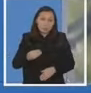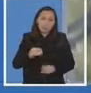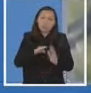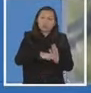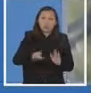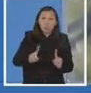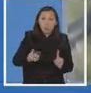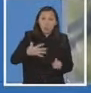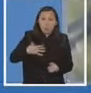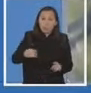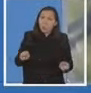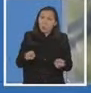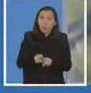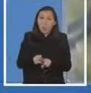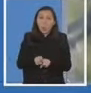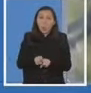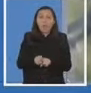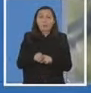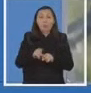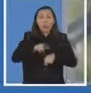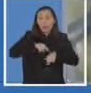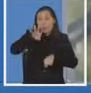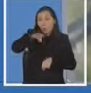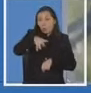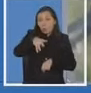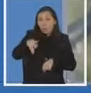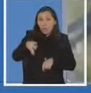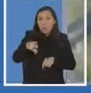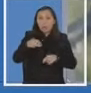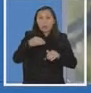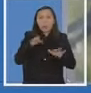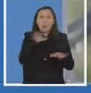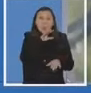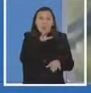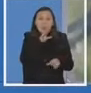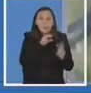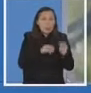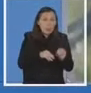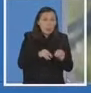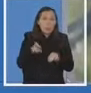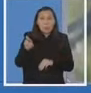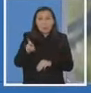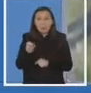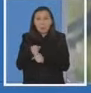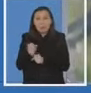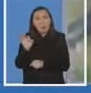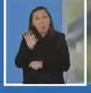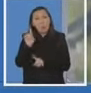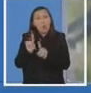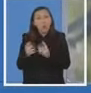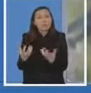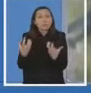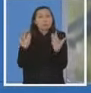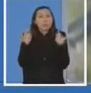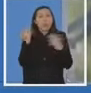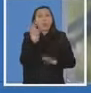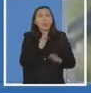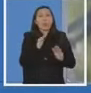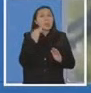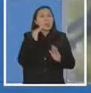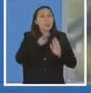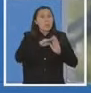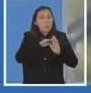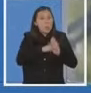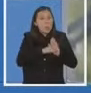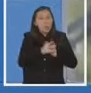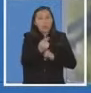pequeños, que no sean nuestros hijos e hijas, porque las bandas horarias pueden ser usadas por madres, padres trabajadores o aquellas personas que cuidan a niños menores o